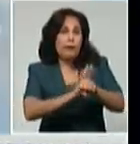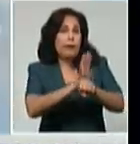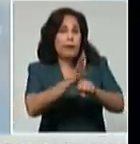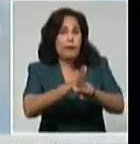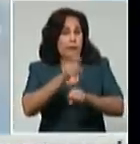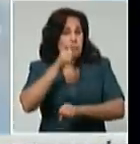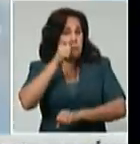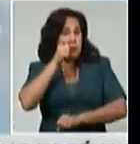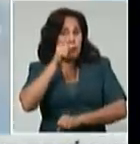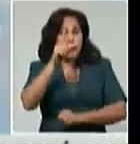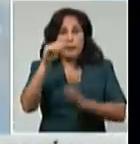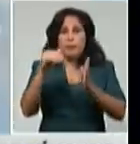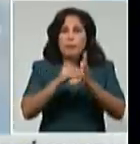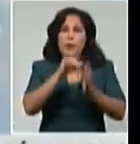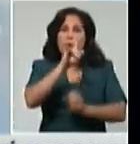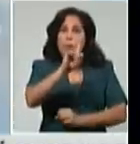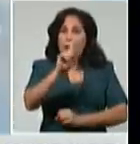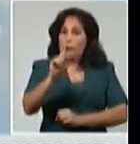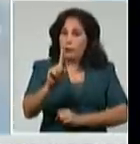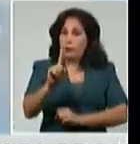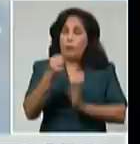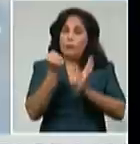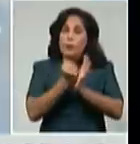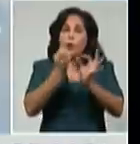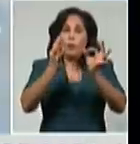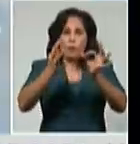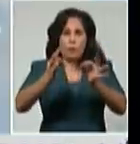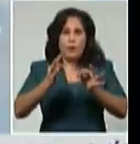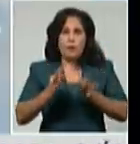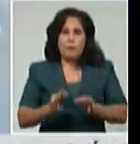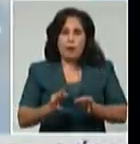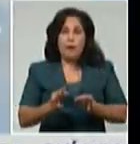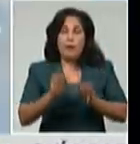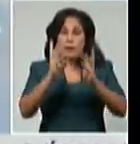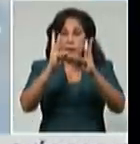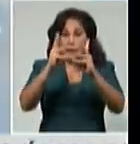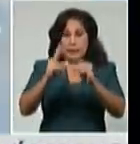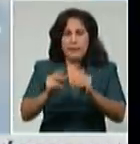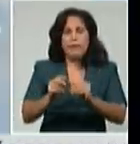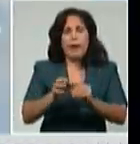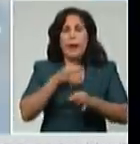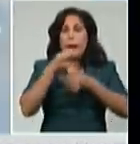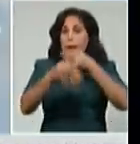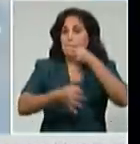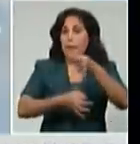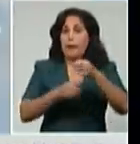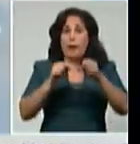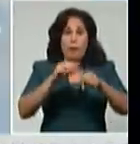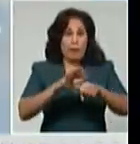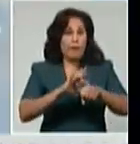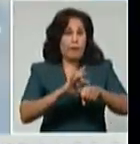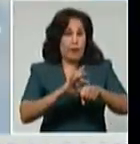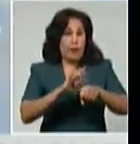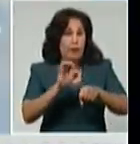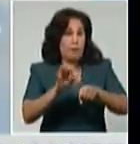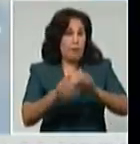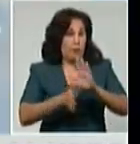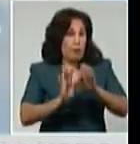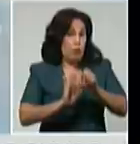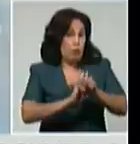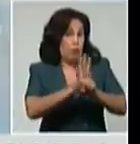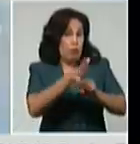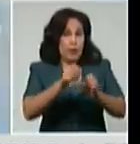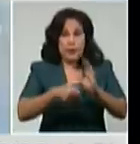vigilancia hay 1.091 y confirmados. Esta es la cifra que siempre hablamos de activos que se mantienen